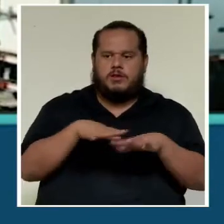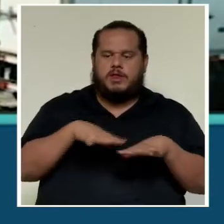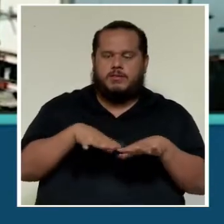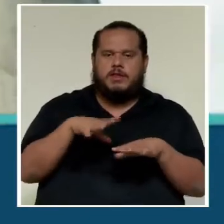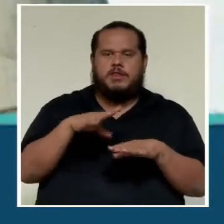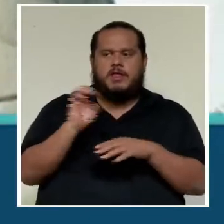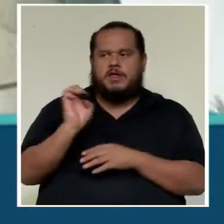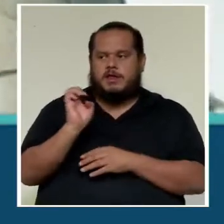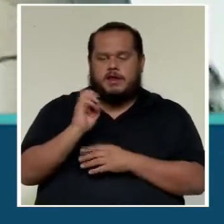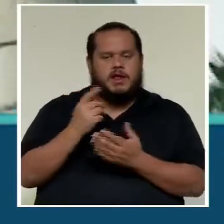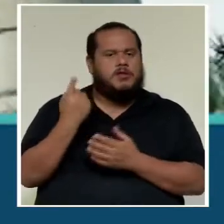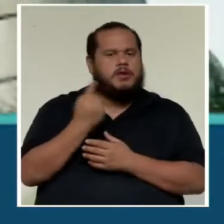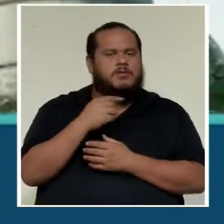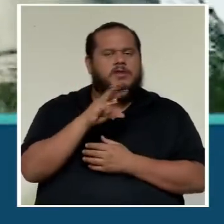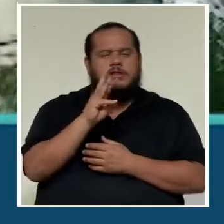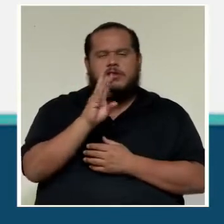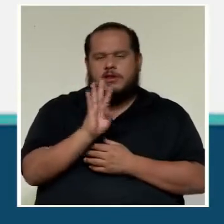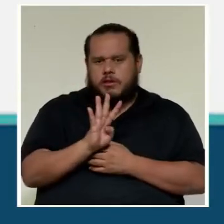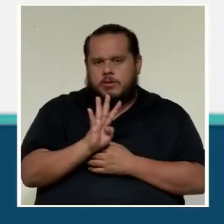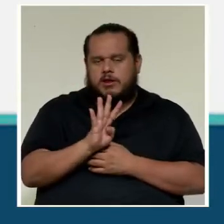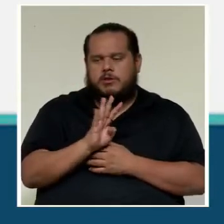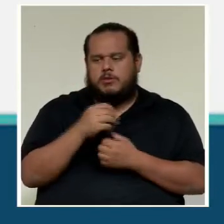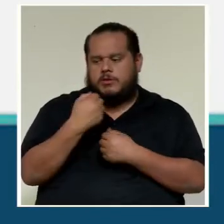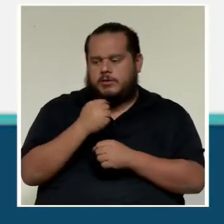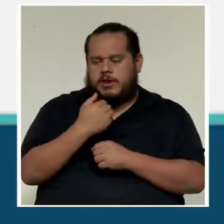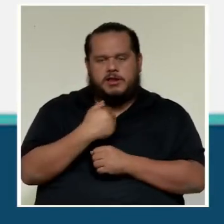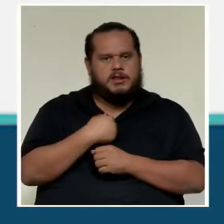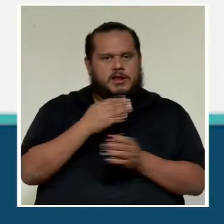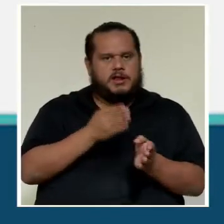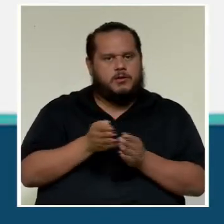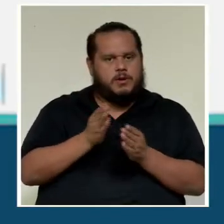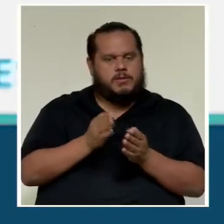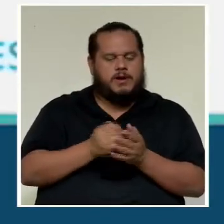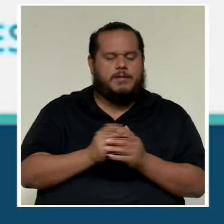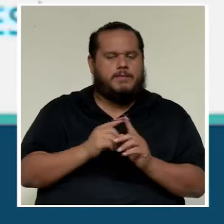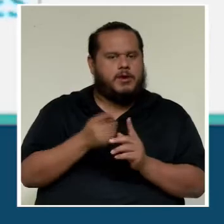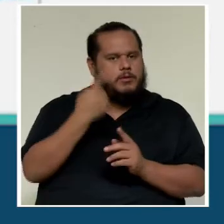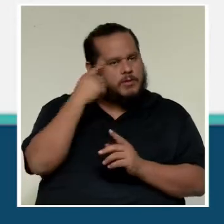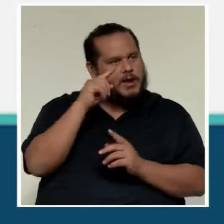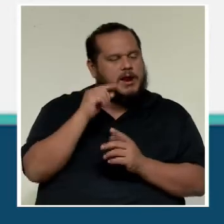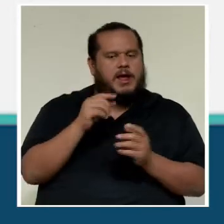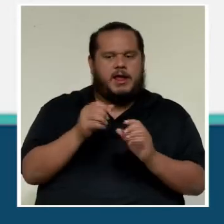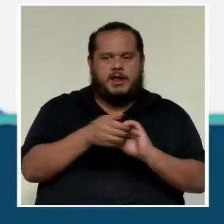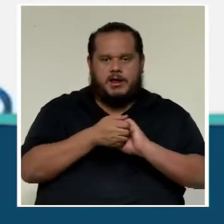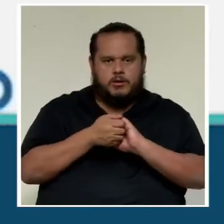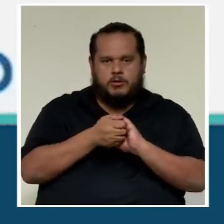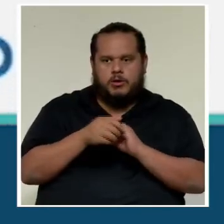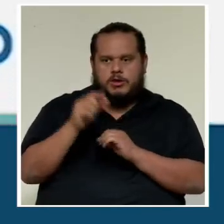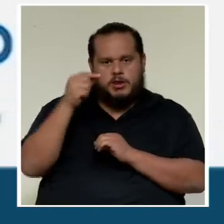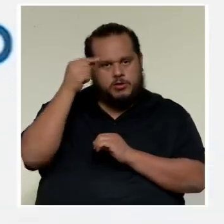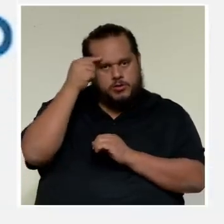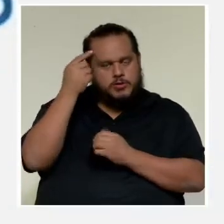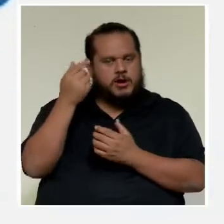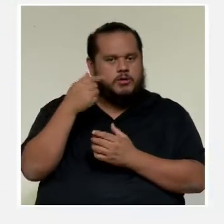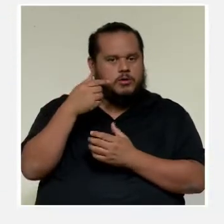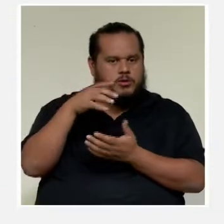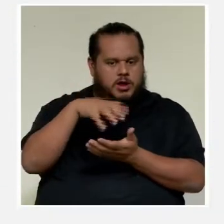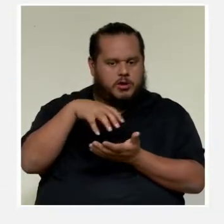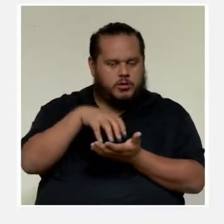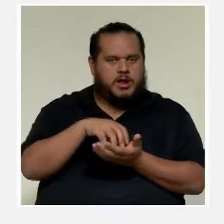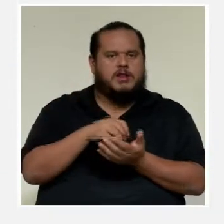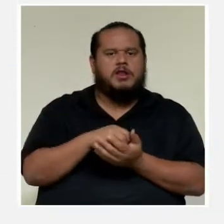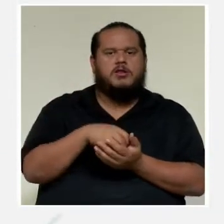Energía, únicamente 64 municipalidades cuentan con el plan. En tanto, para la Unión de Gobiernos Locales, únicamente son